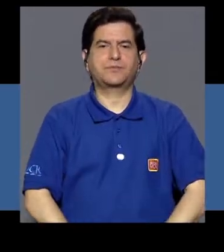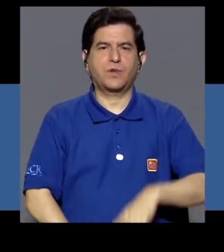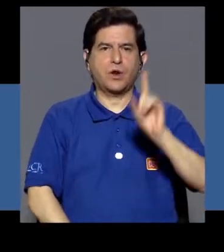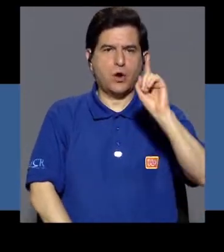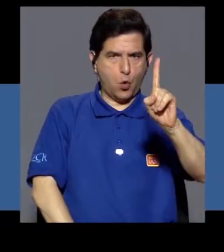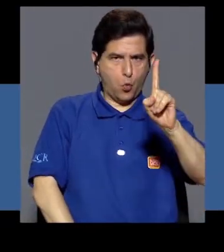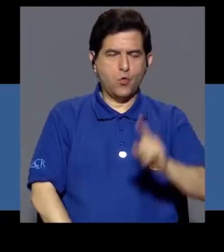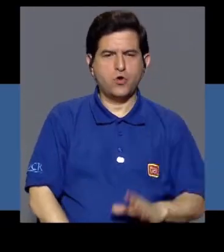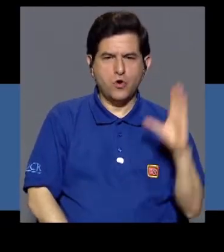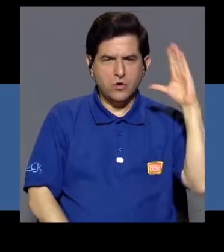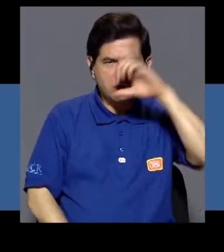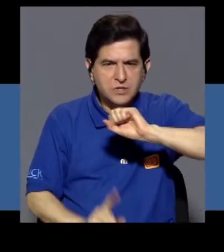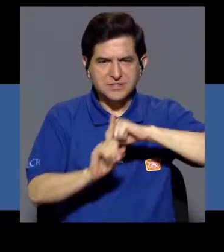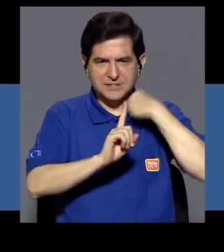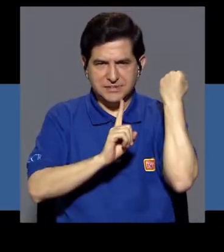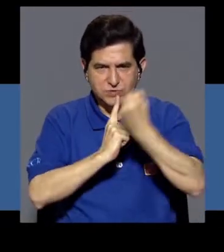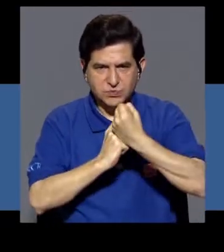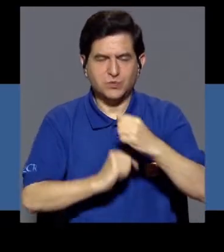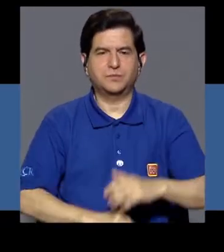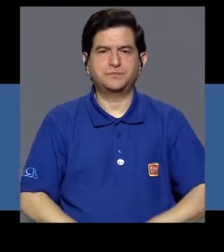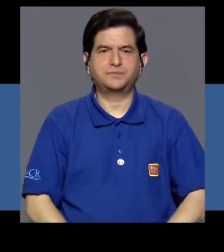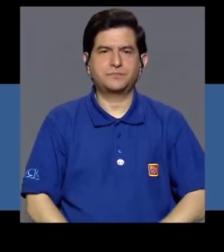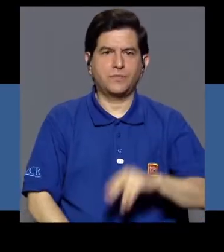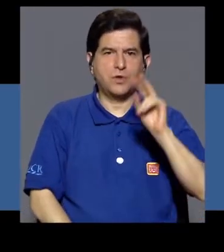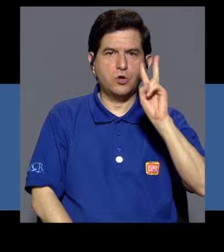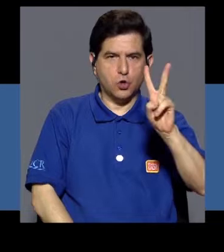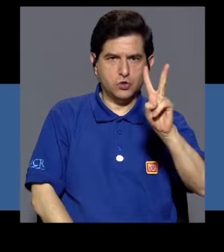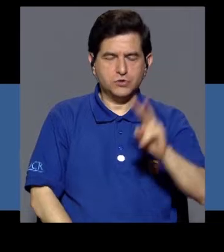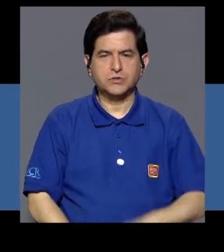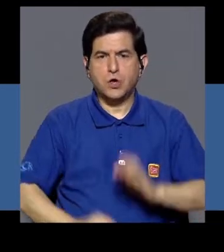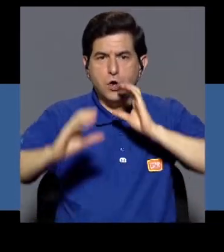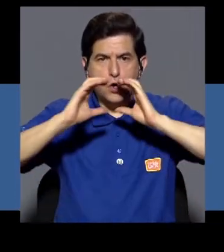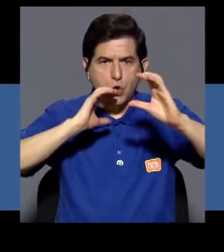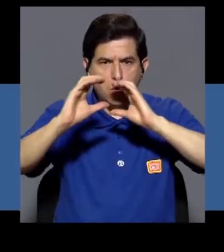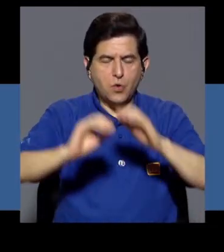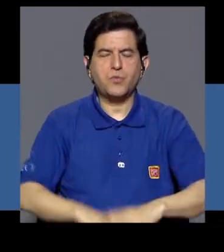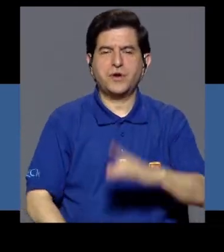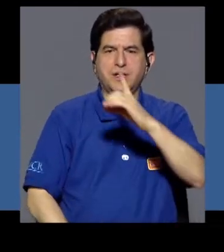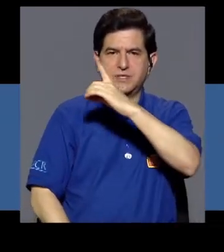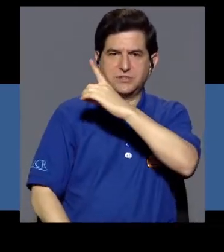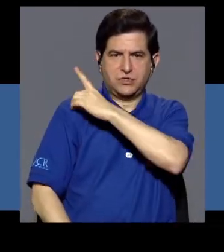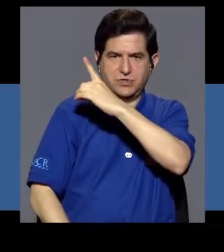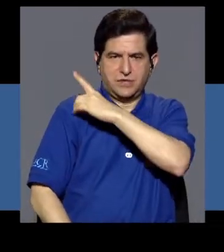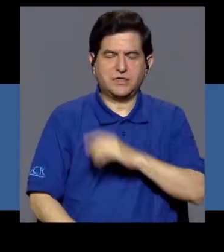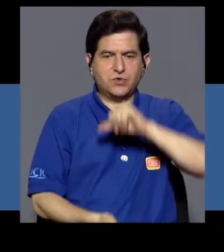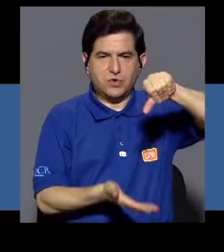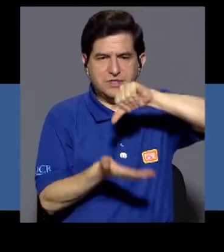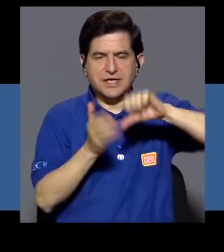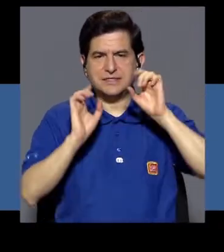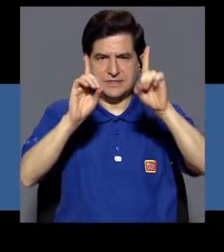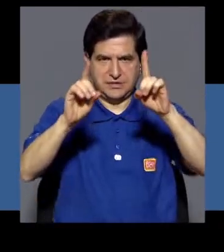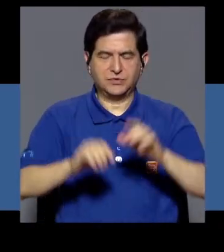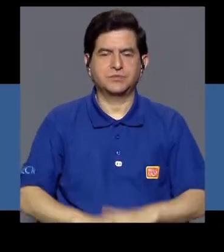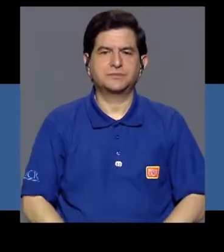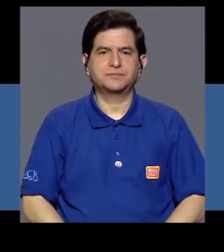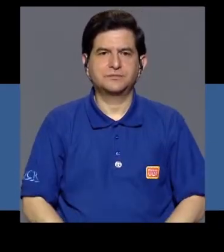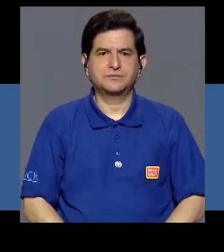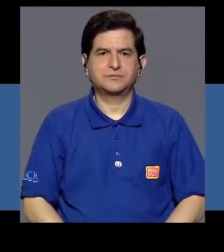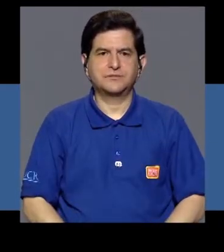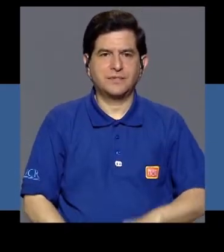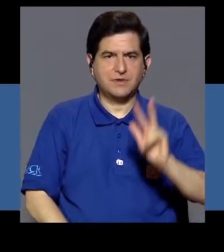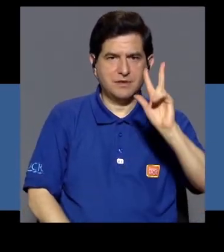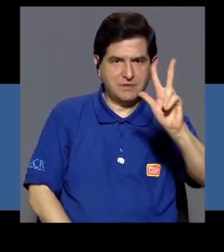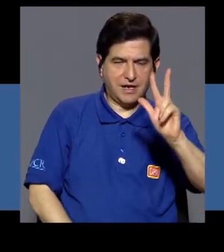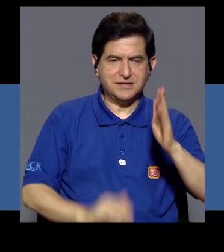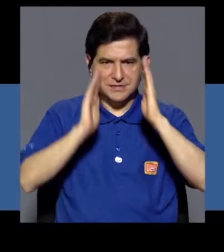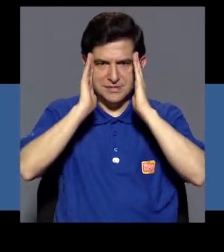2. Comunicación a la dirección del centro educativo. Paso 3. Atención de la situación. El